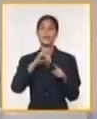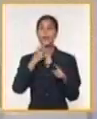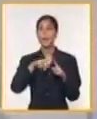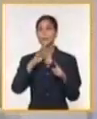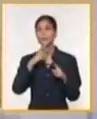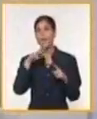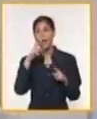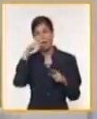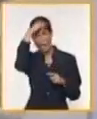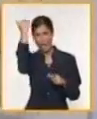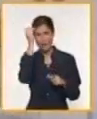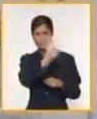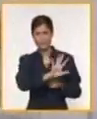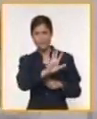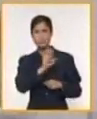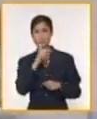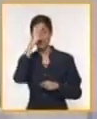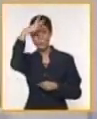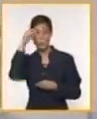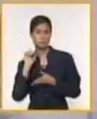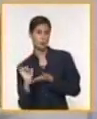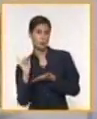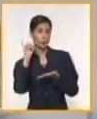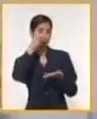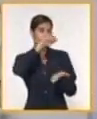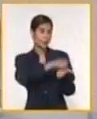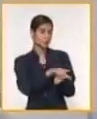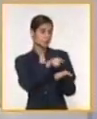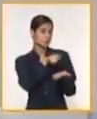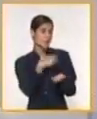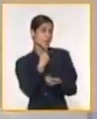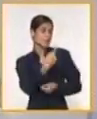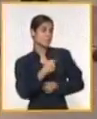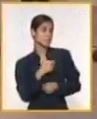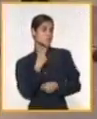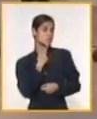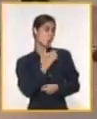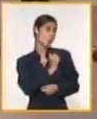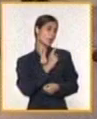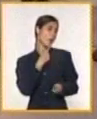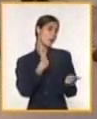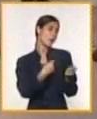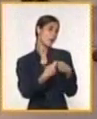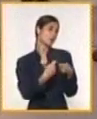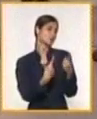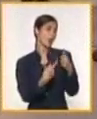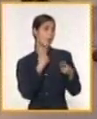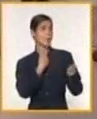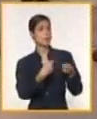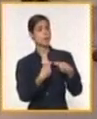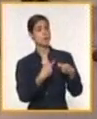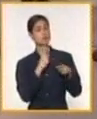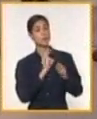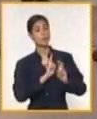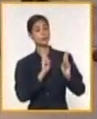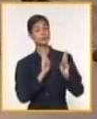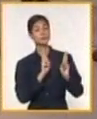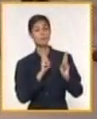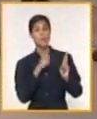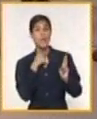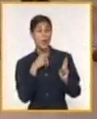lo que dice que lo que le interesa son los negocios, que incluso él no se va a preocupar por exigir una vez